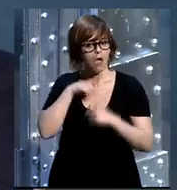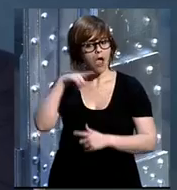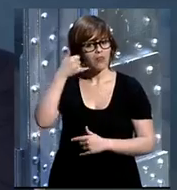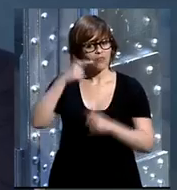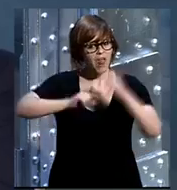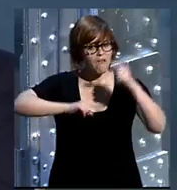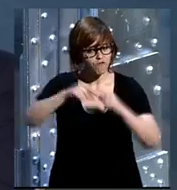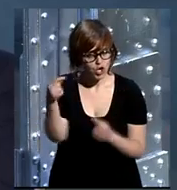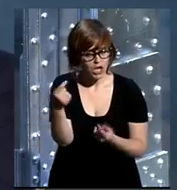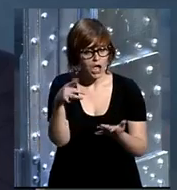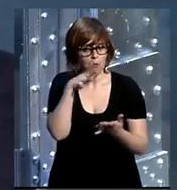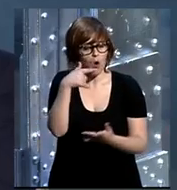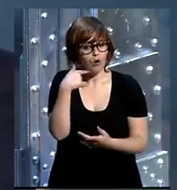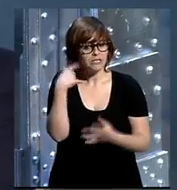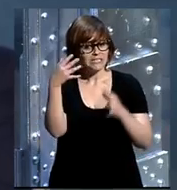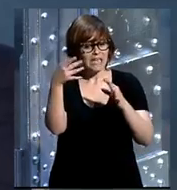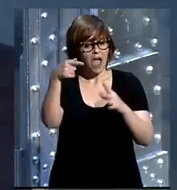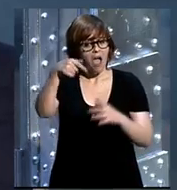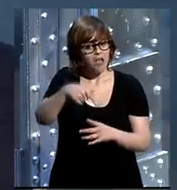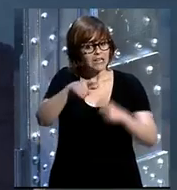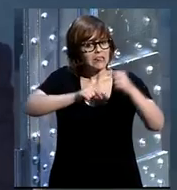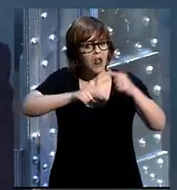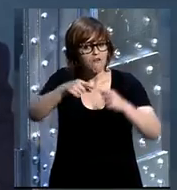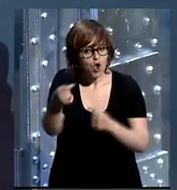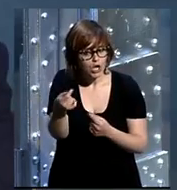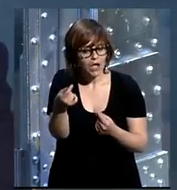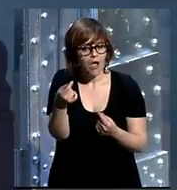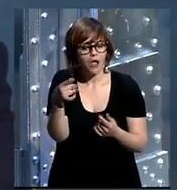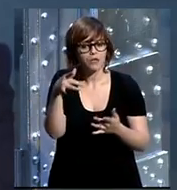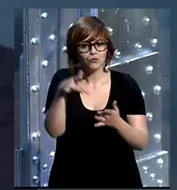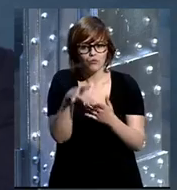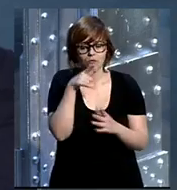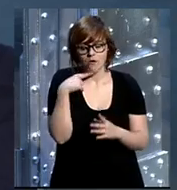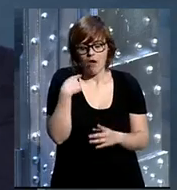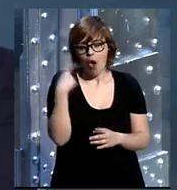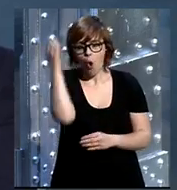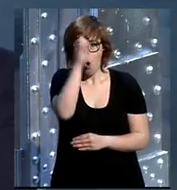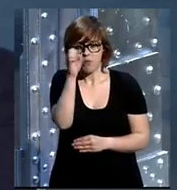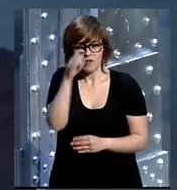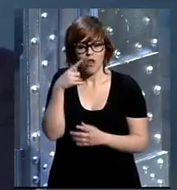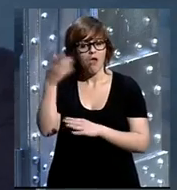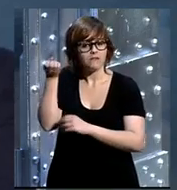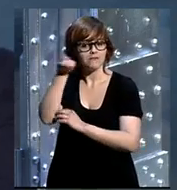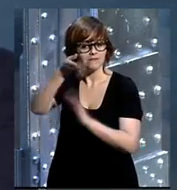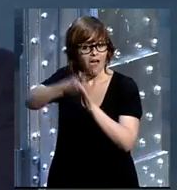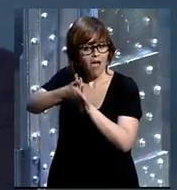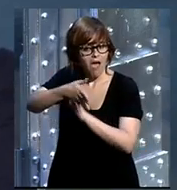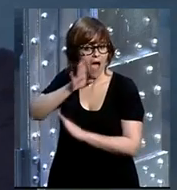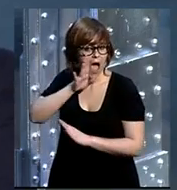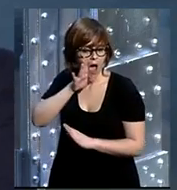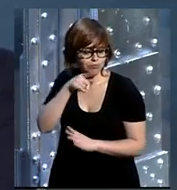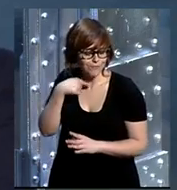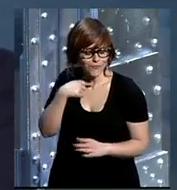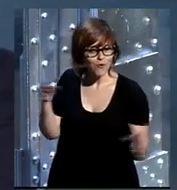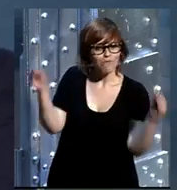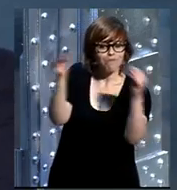cosas que se han oído aquí, Telefónica coincide totalmente y les aliviaré del trámite